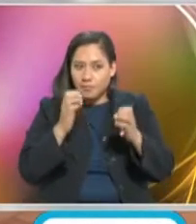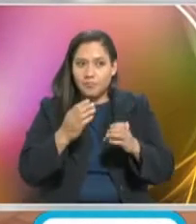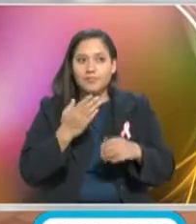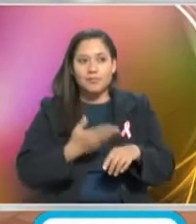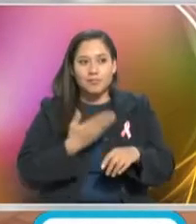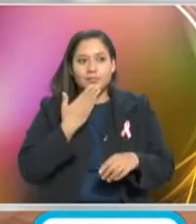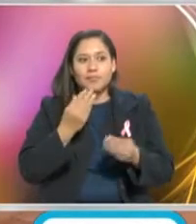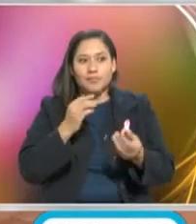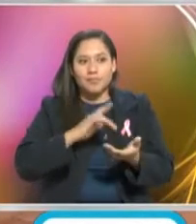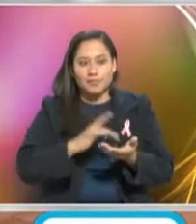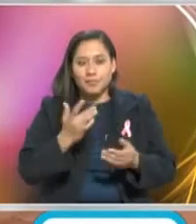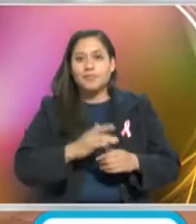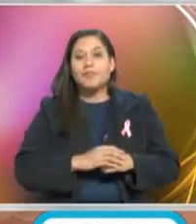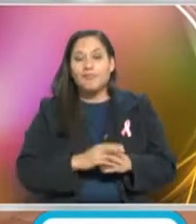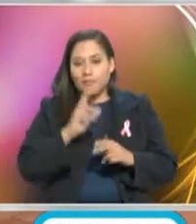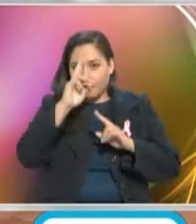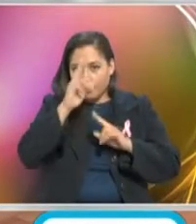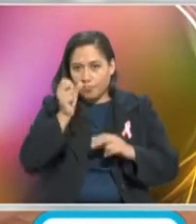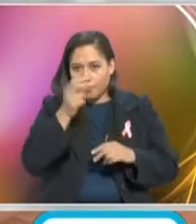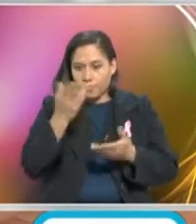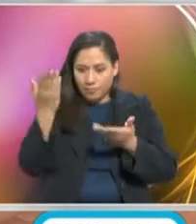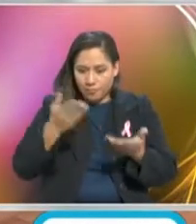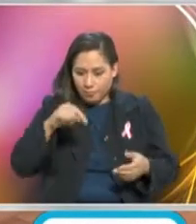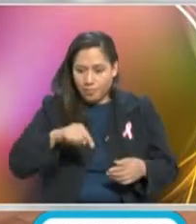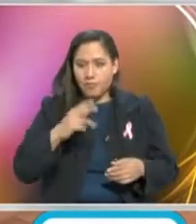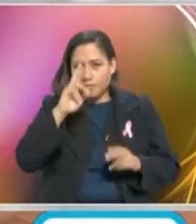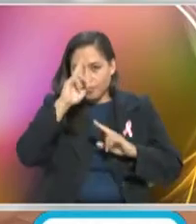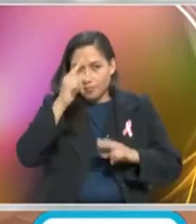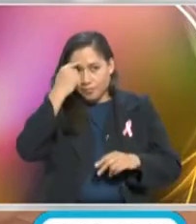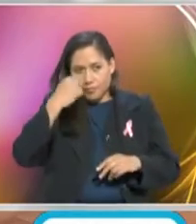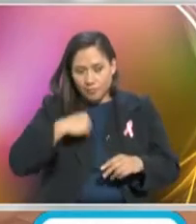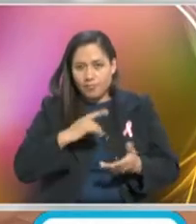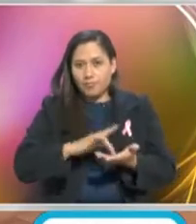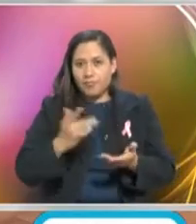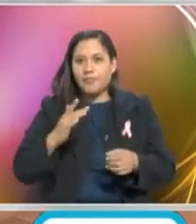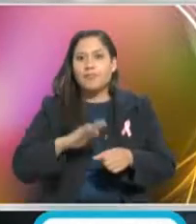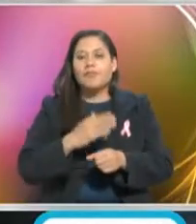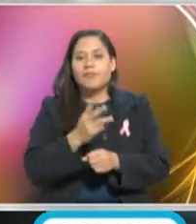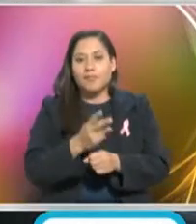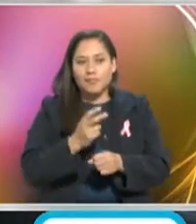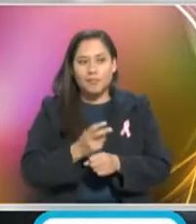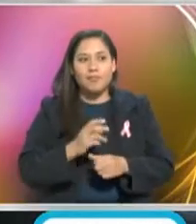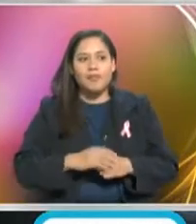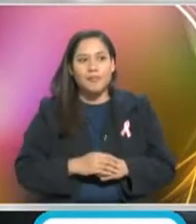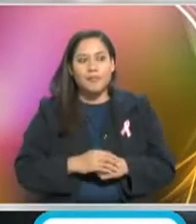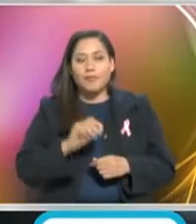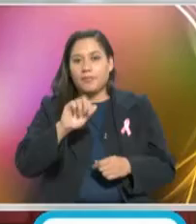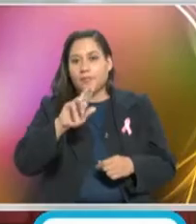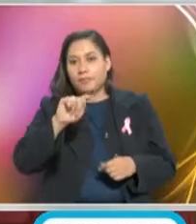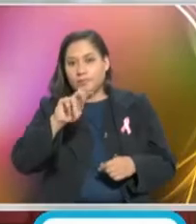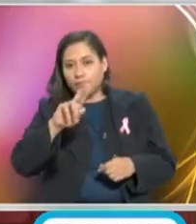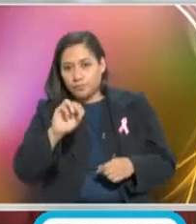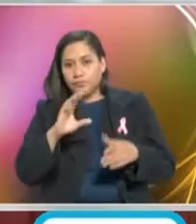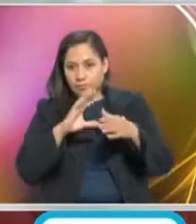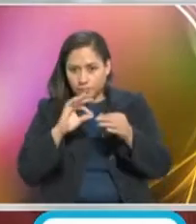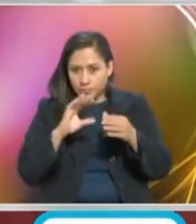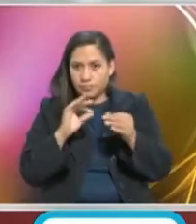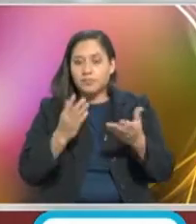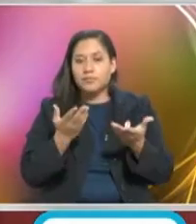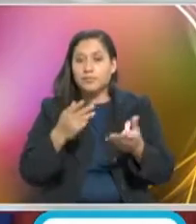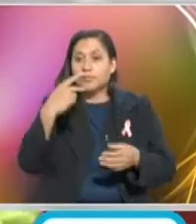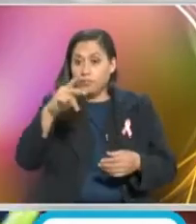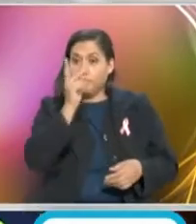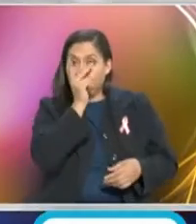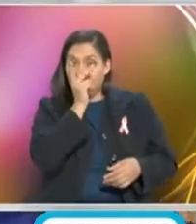Muy bien, muchas gracias. Qué Un gusto honor tenerlo aquí, ¿eh? Gracias, el honor es para mí, gracias por invitarme. Claro. Arturo, cuéntanos,